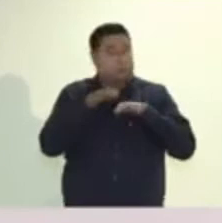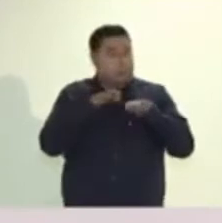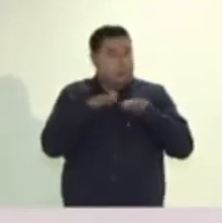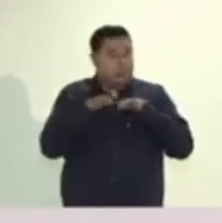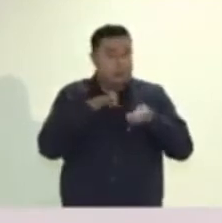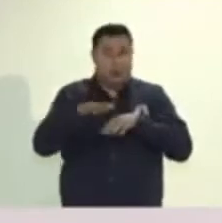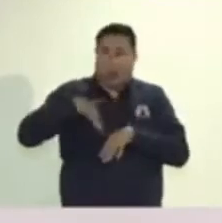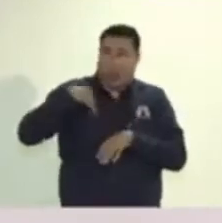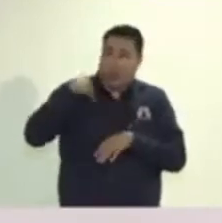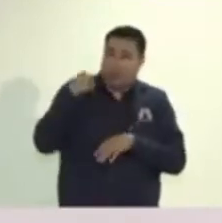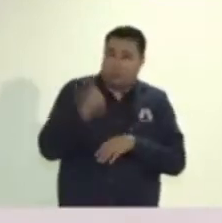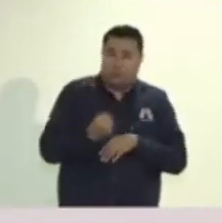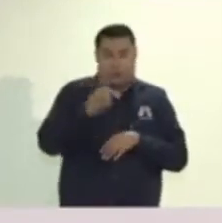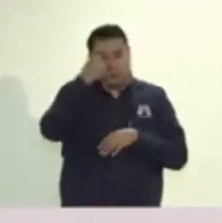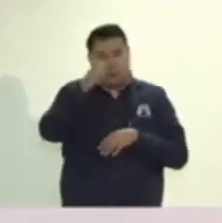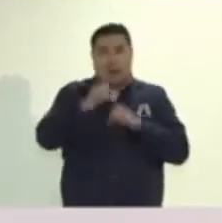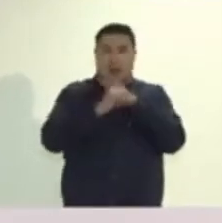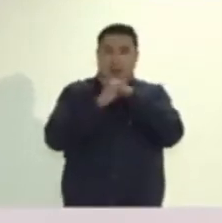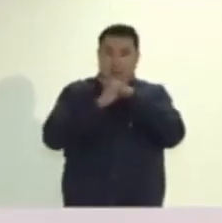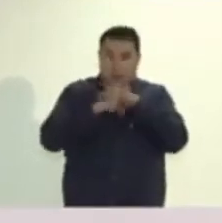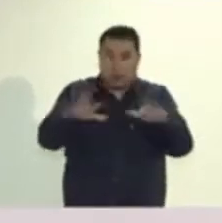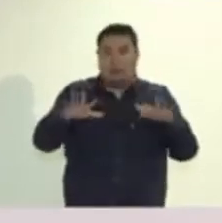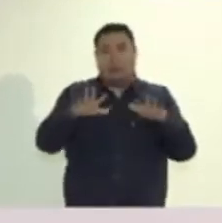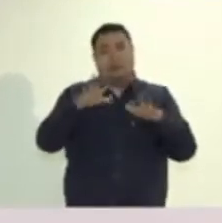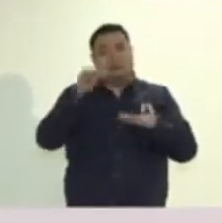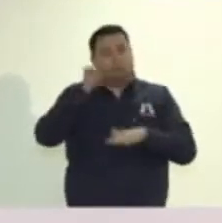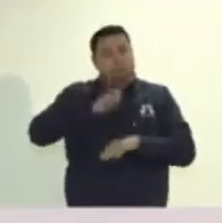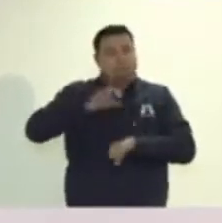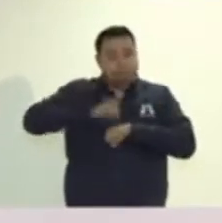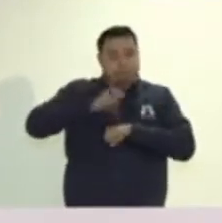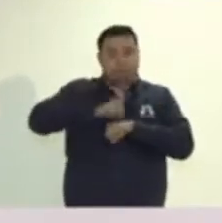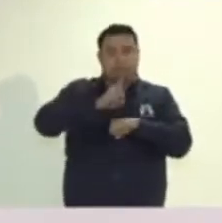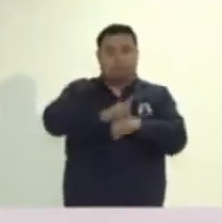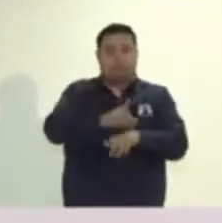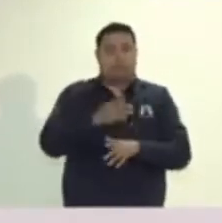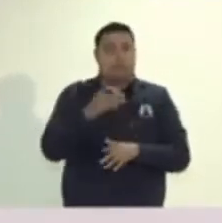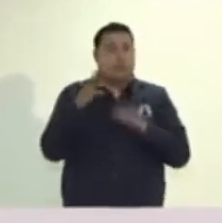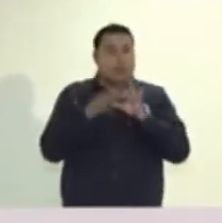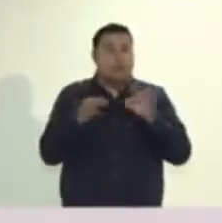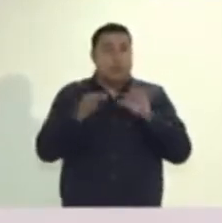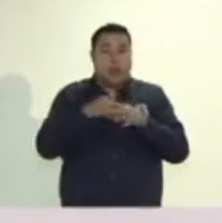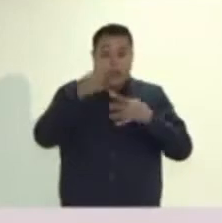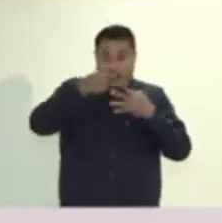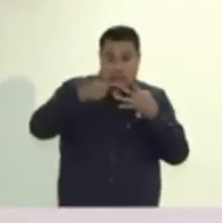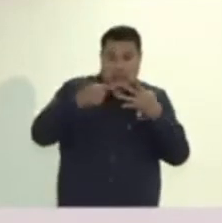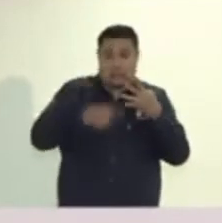les estemos dando la información, que les estemos diciendo qué hacer,